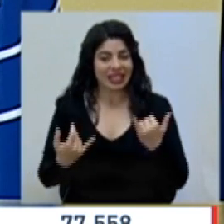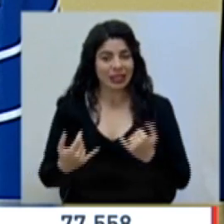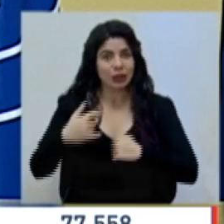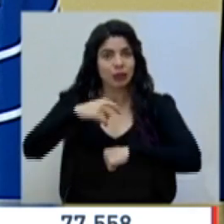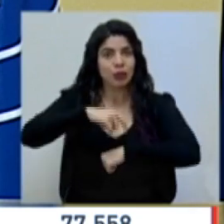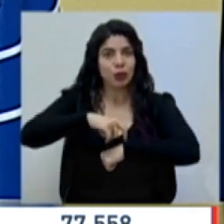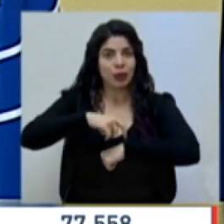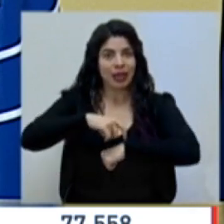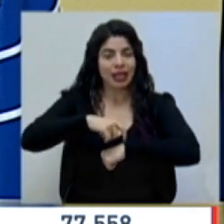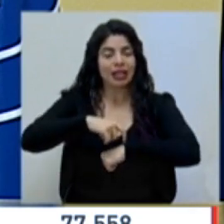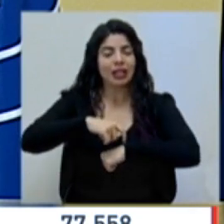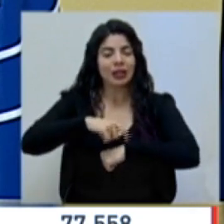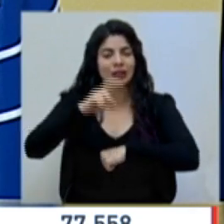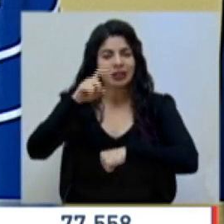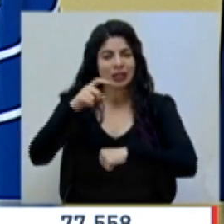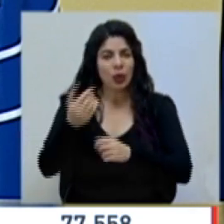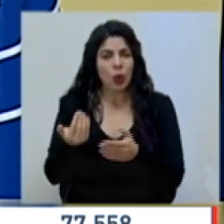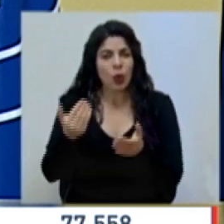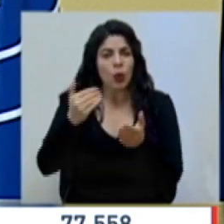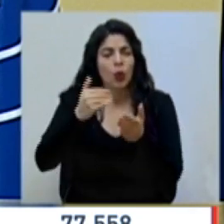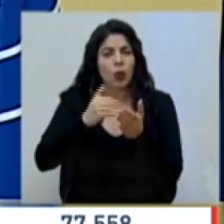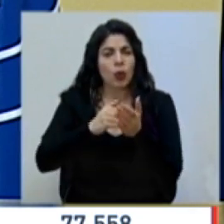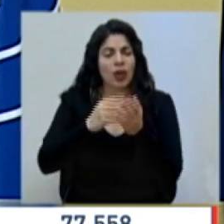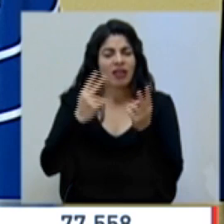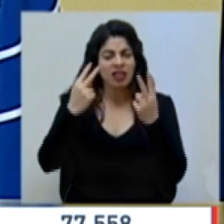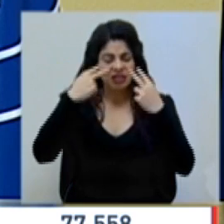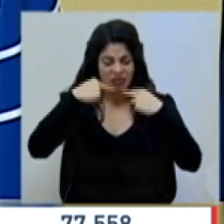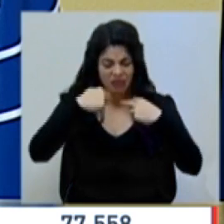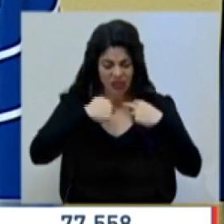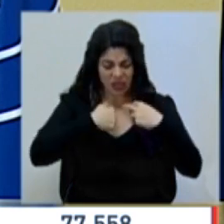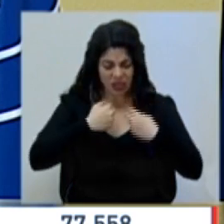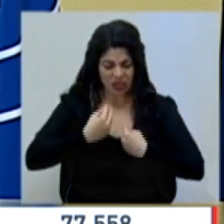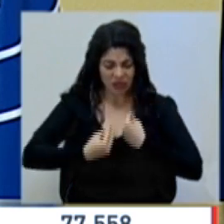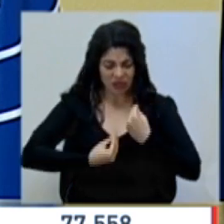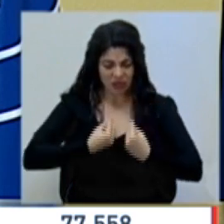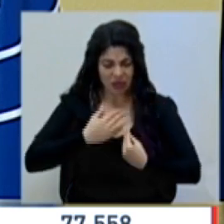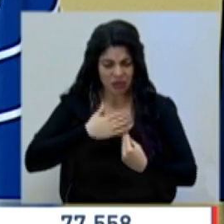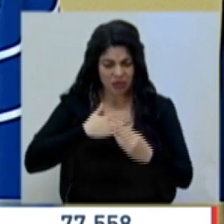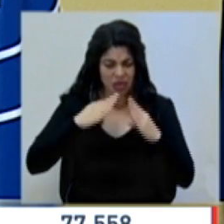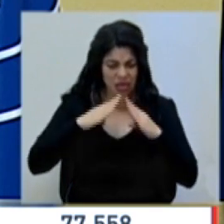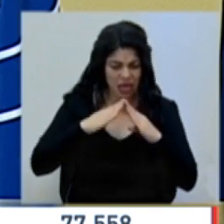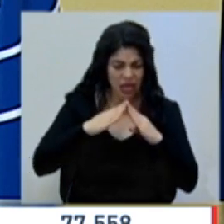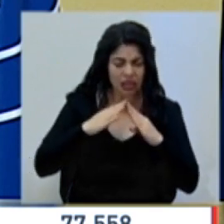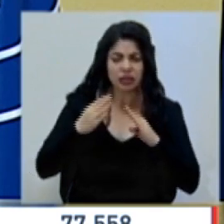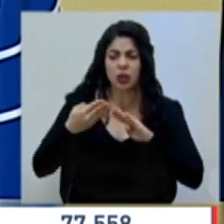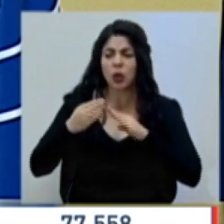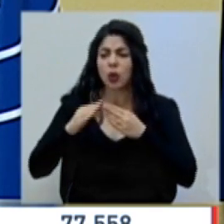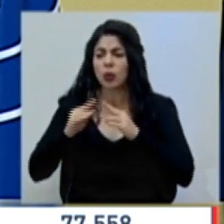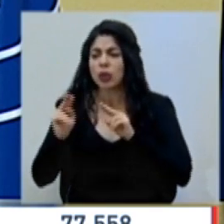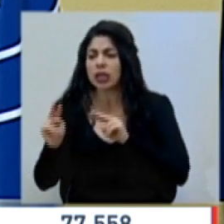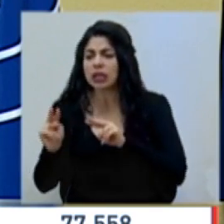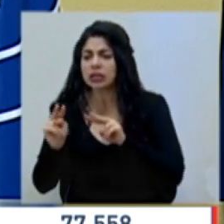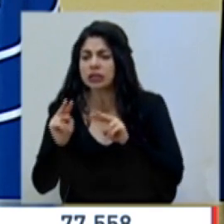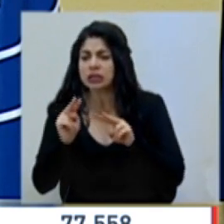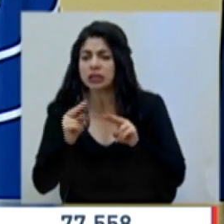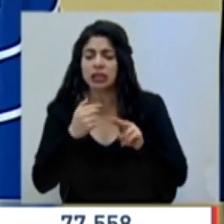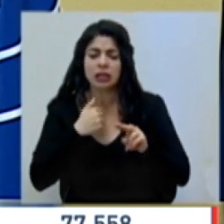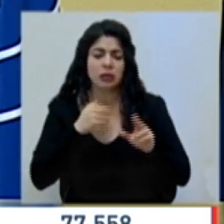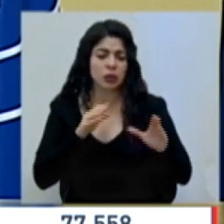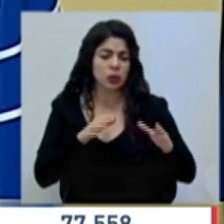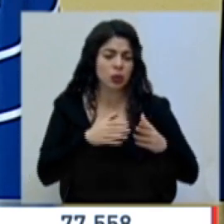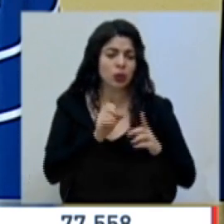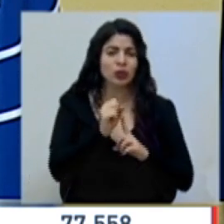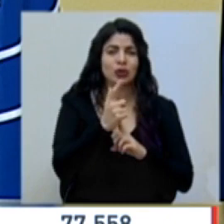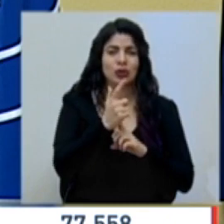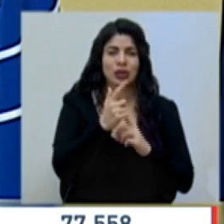volvamos a ver hacia lo que estamos haciendo desde nuestros hogares, en nuestra comunidad, en nuestras burbujas